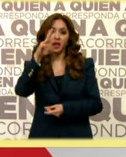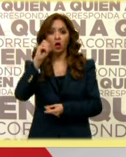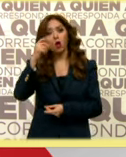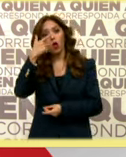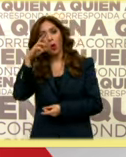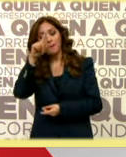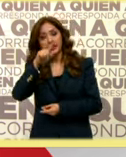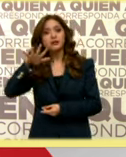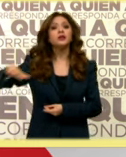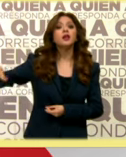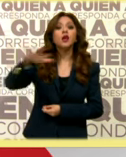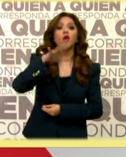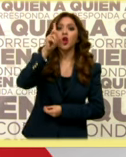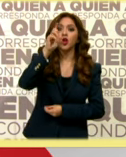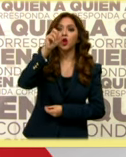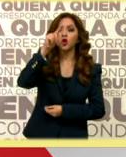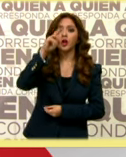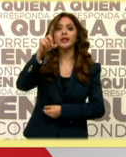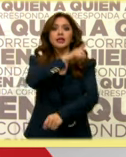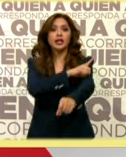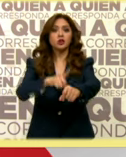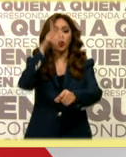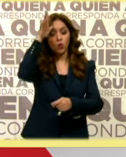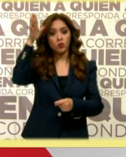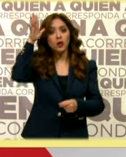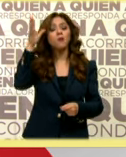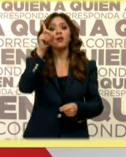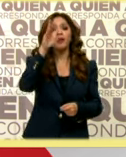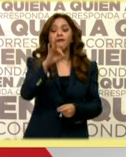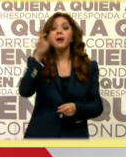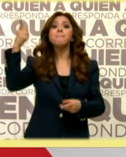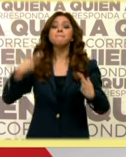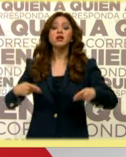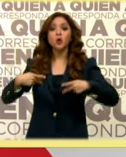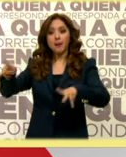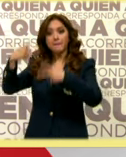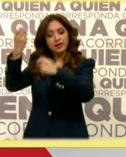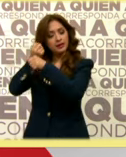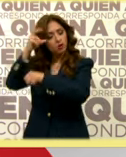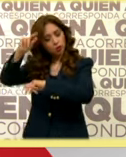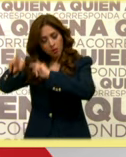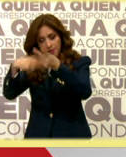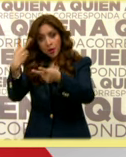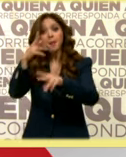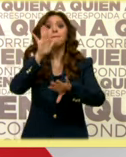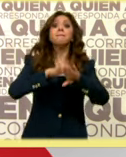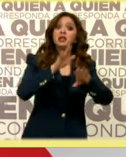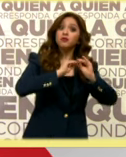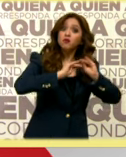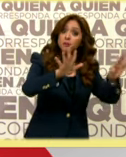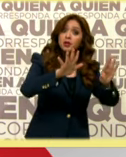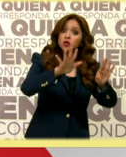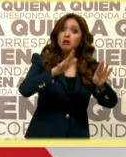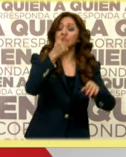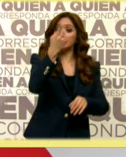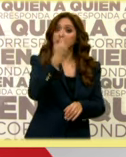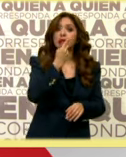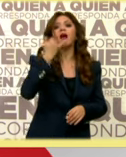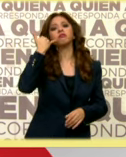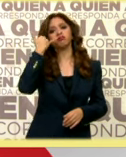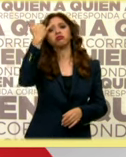Colonia Doctores en la Delegación Cuauhtémoc, Distrito Federal. Vendedores de sangre, absténganse. Para mayor información, comuníquese a la línea